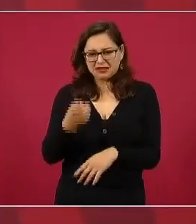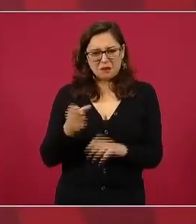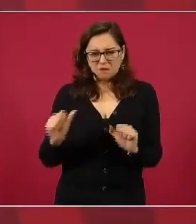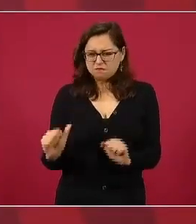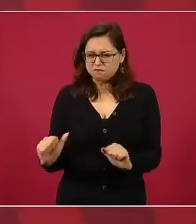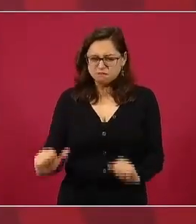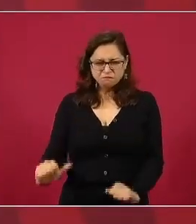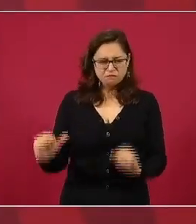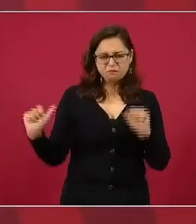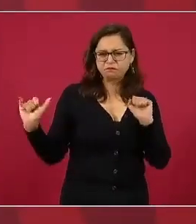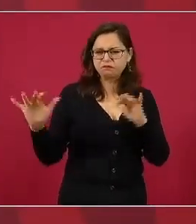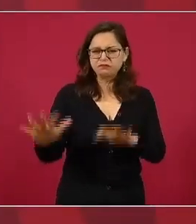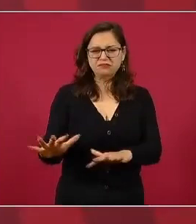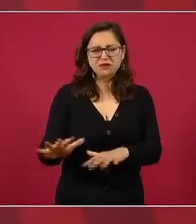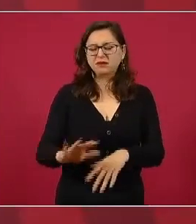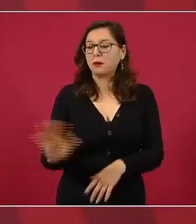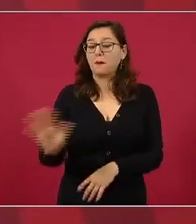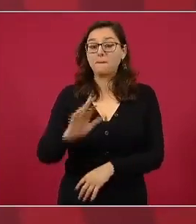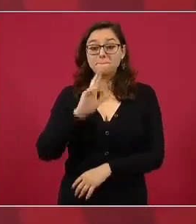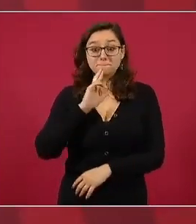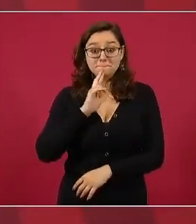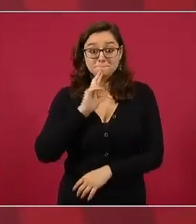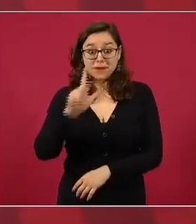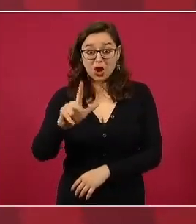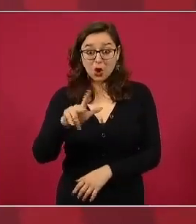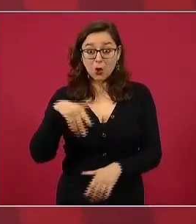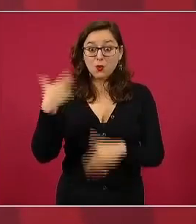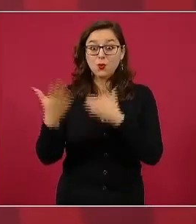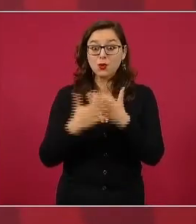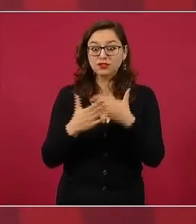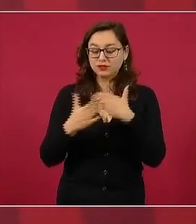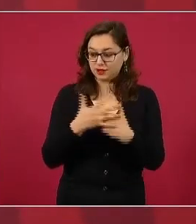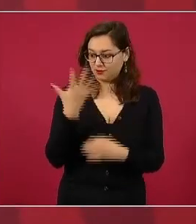libres, independientes, participen el día 10.